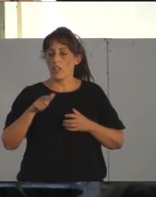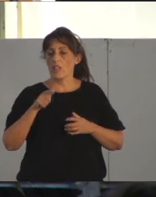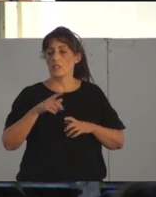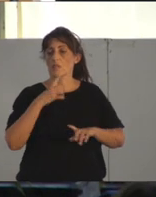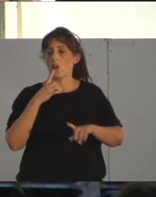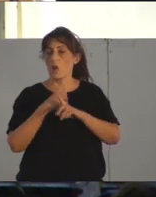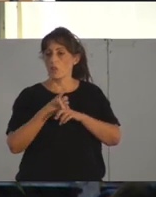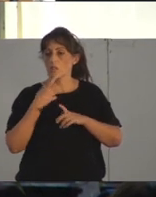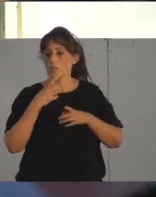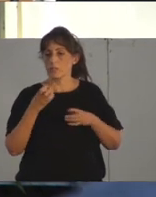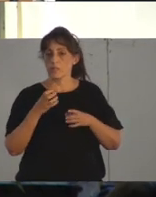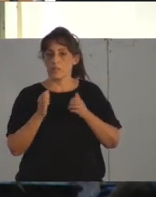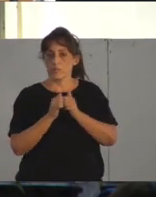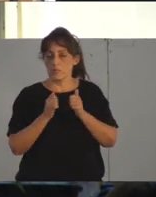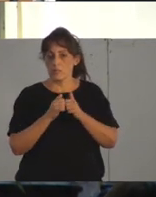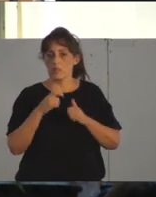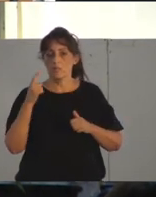características organolépticas. Y esto